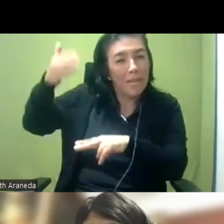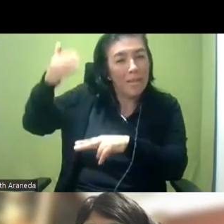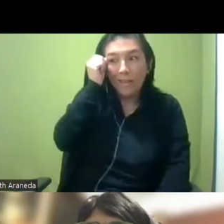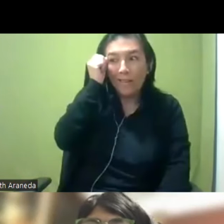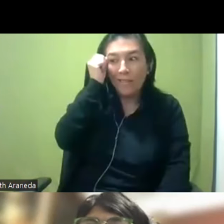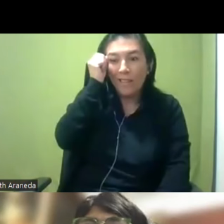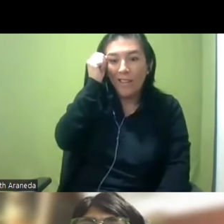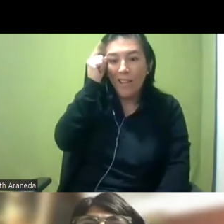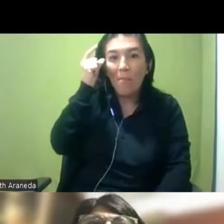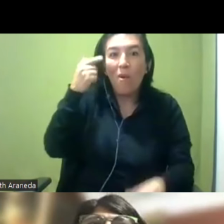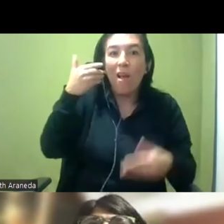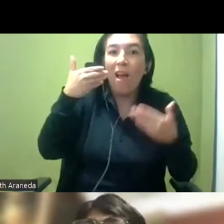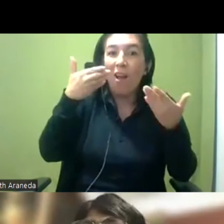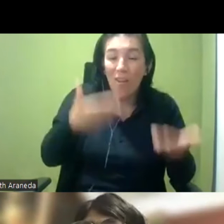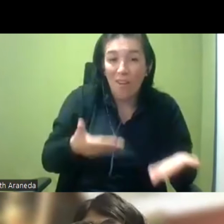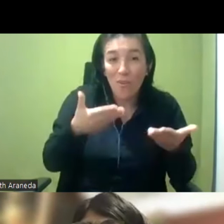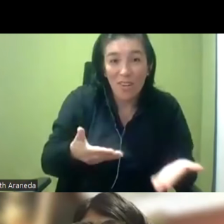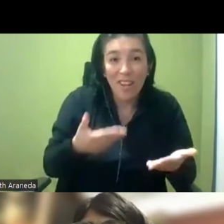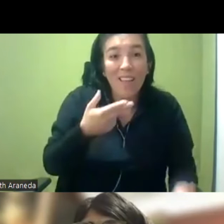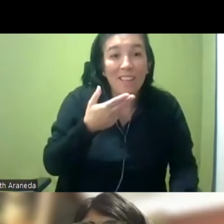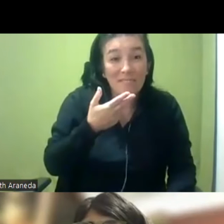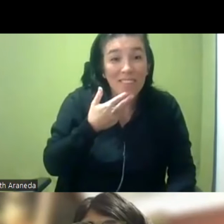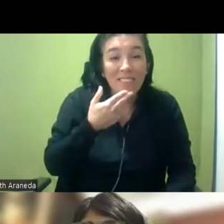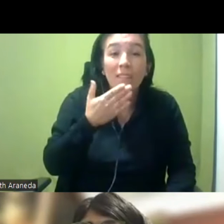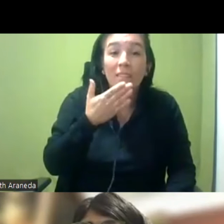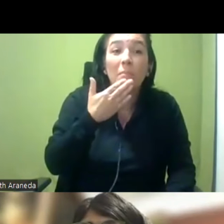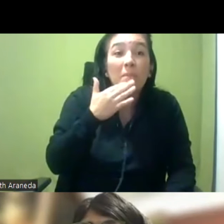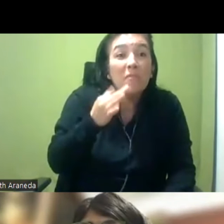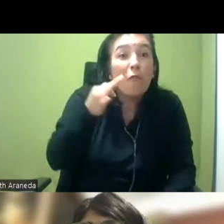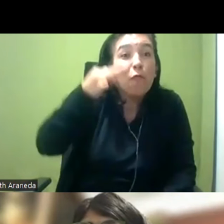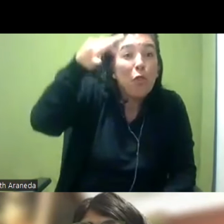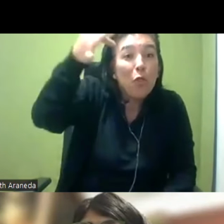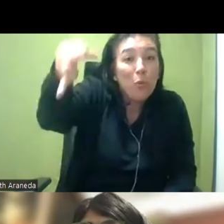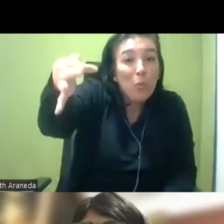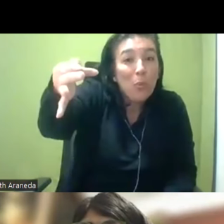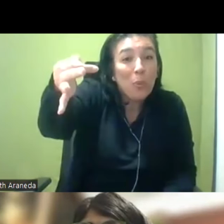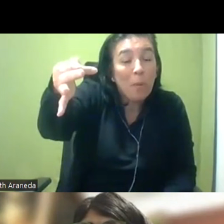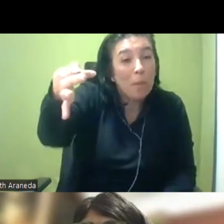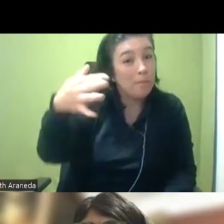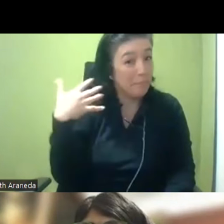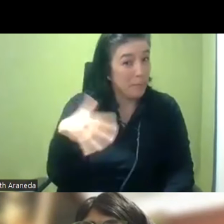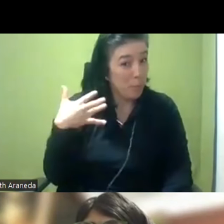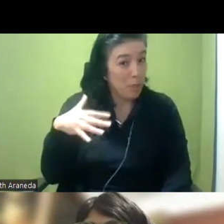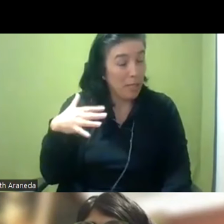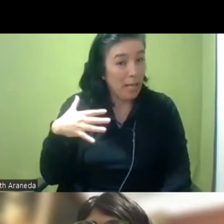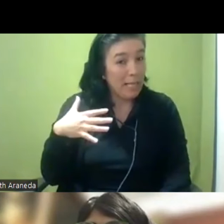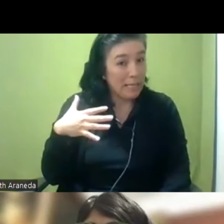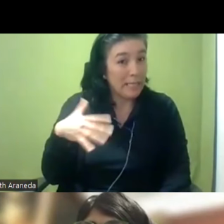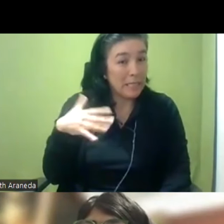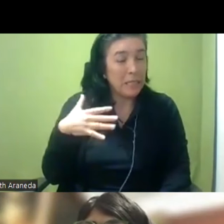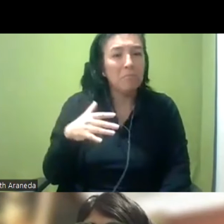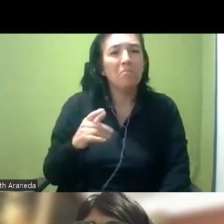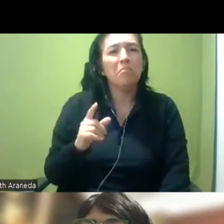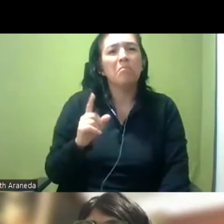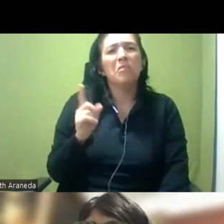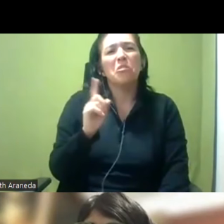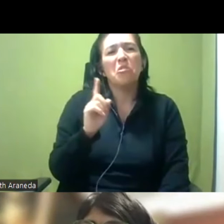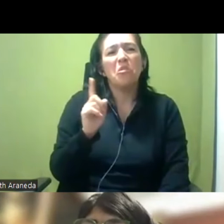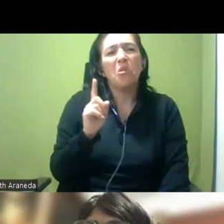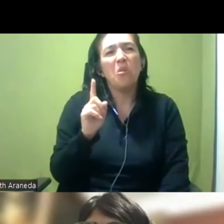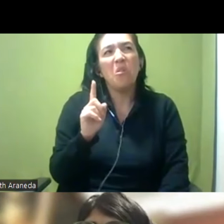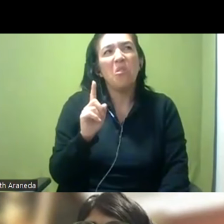presente y nos sitúa en el futuro también, que es algo importante, ¿no? No es tan cliché ese dicho